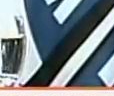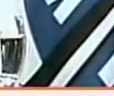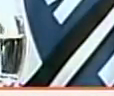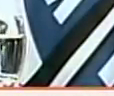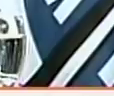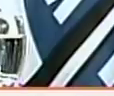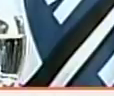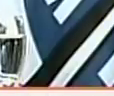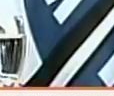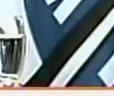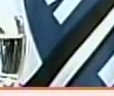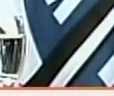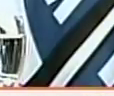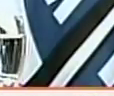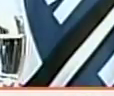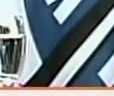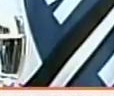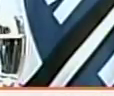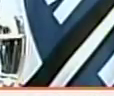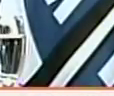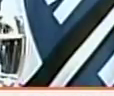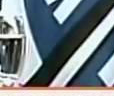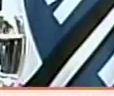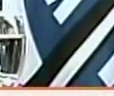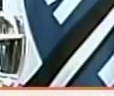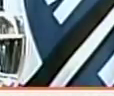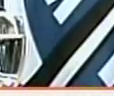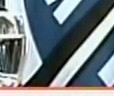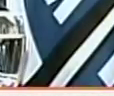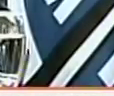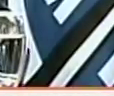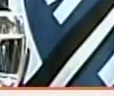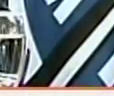Bueno, buenos días, tengan todos ustedes. El día de hoy